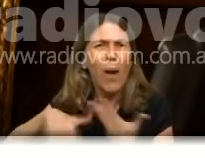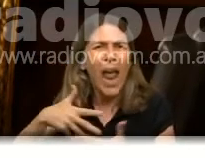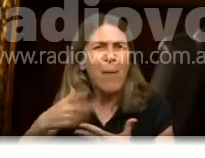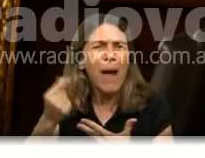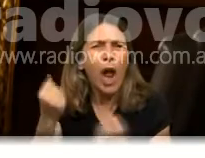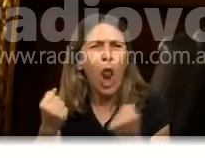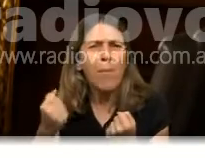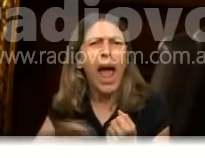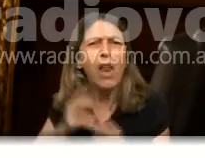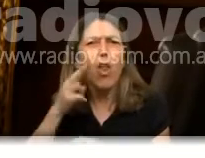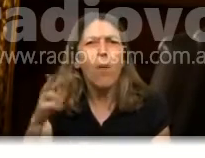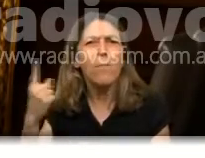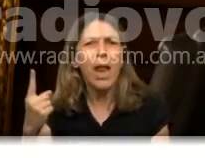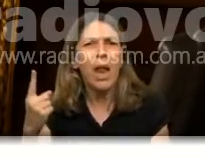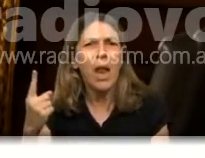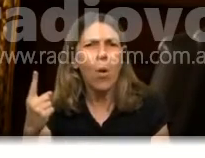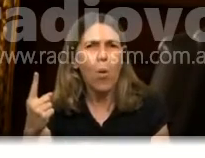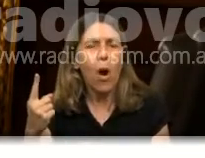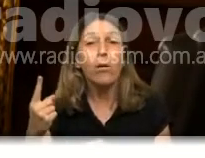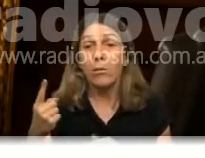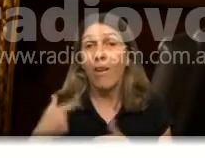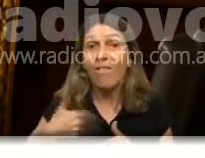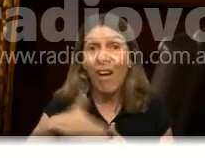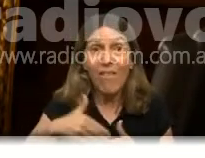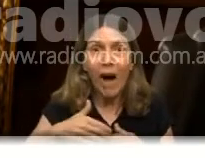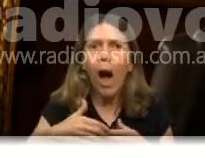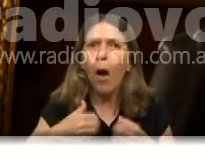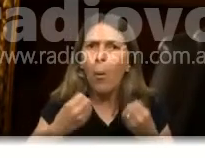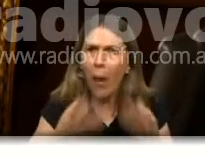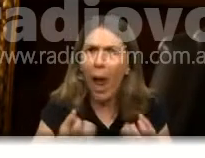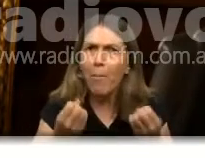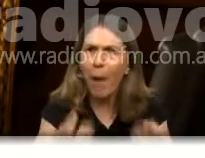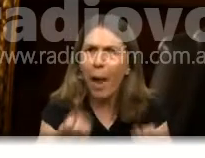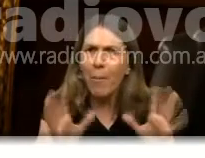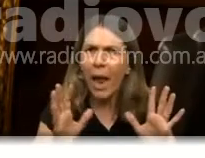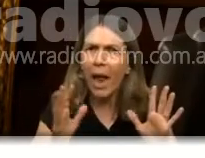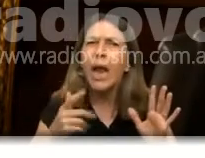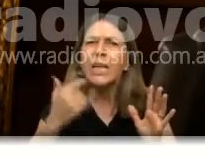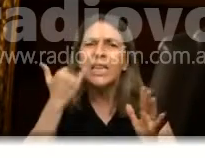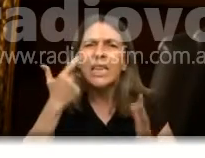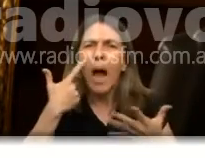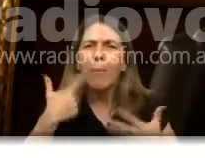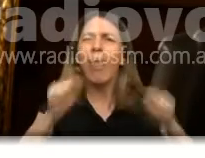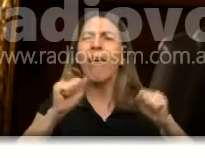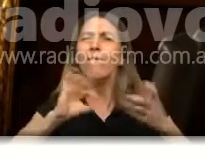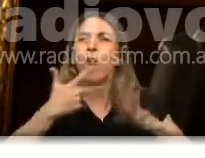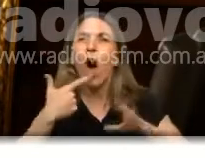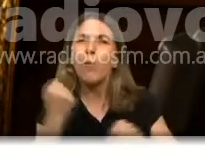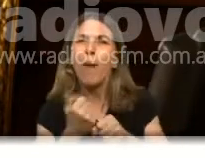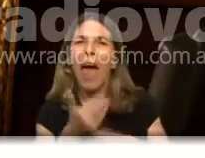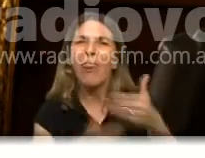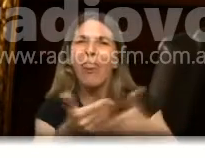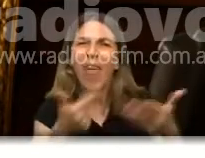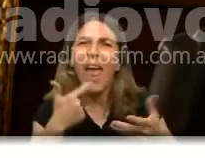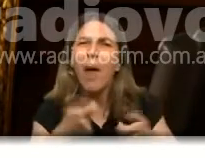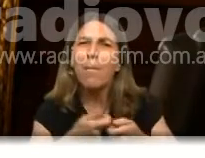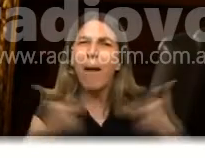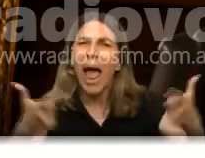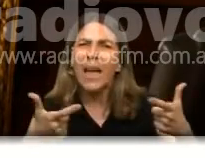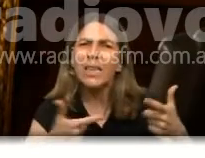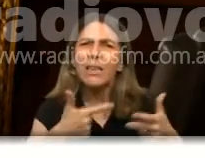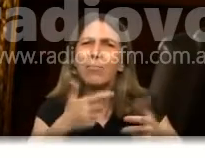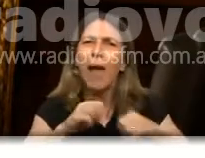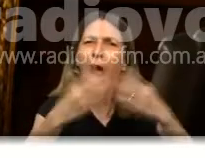2001 vamos por el buen camino encontramos la vía de la recuperación la senda del crecimiento